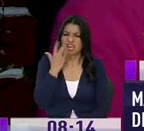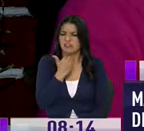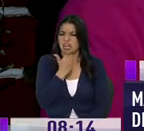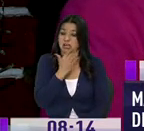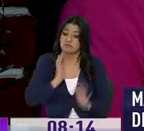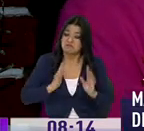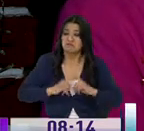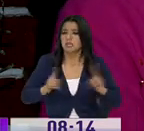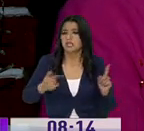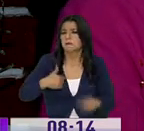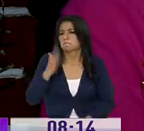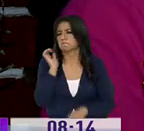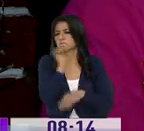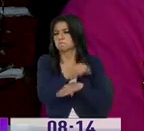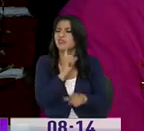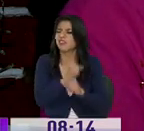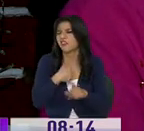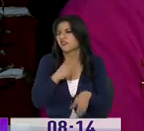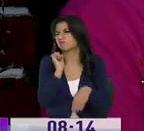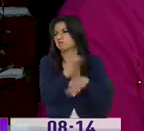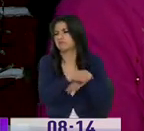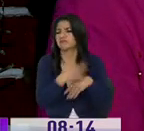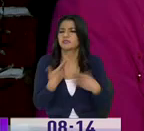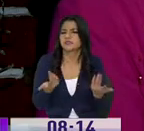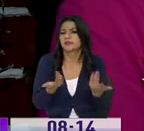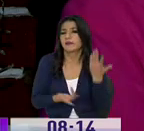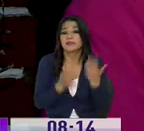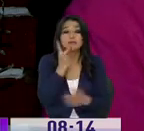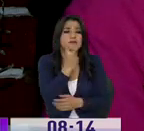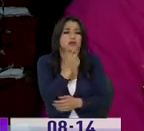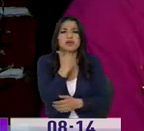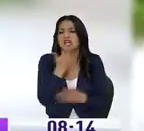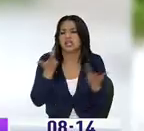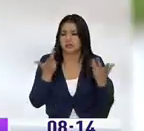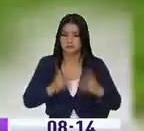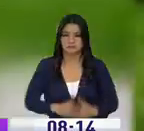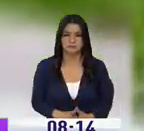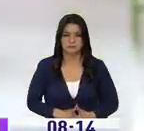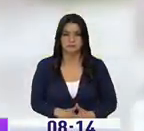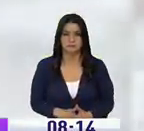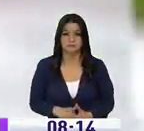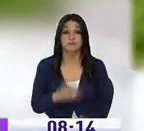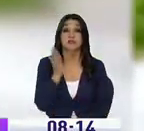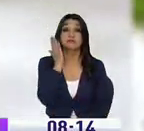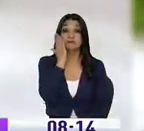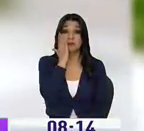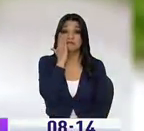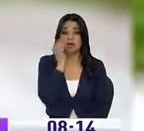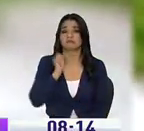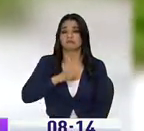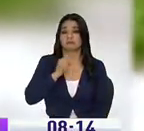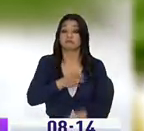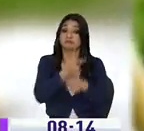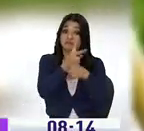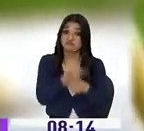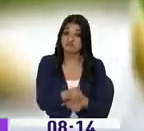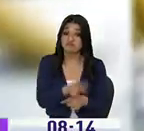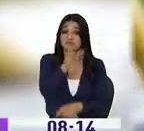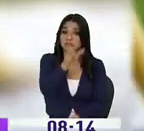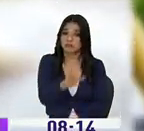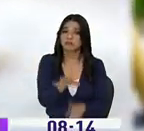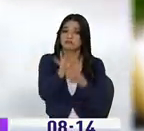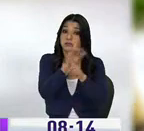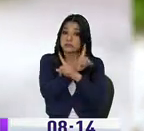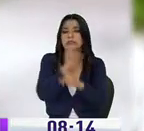sucedería? Pero no le hice caso, honestamente, dije, bueno, está mirando algo. La madre admite que el cuidado de personas especiales